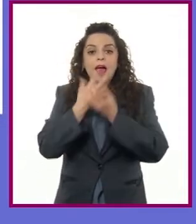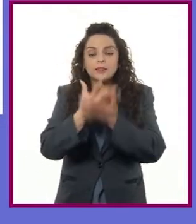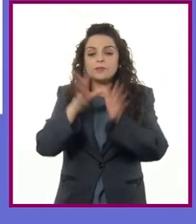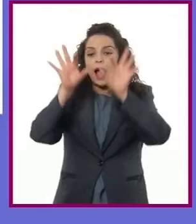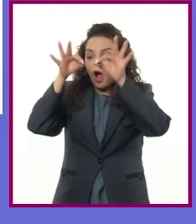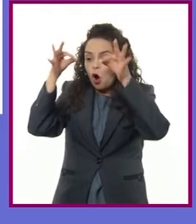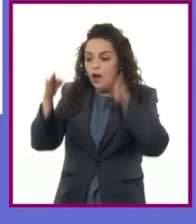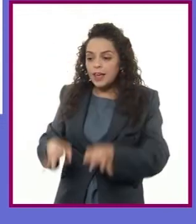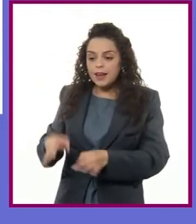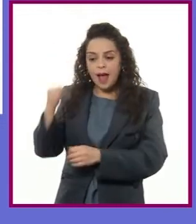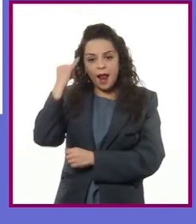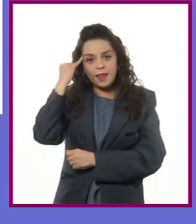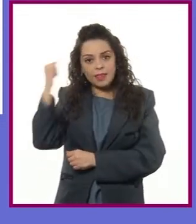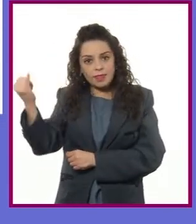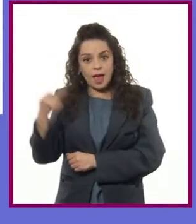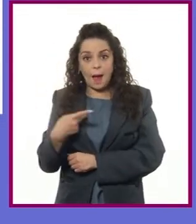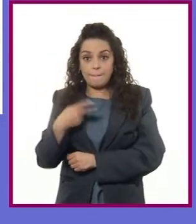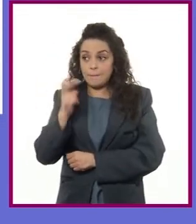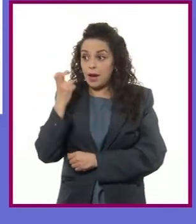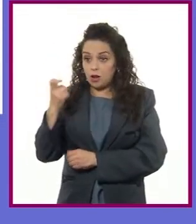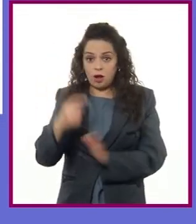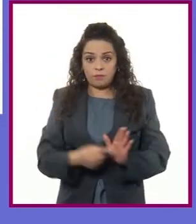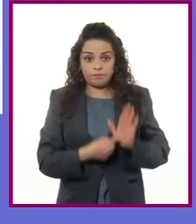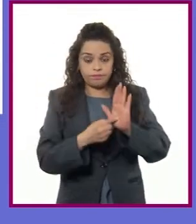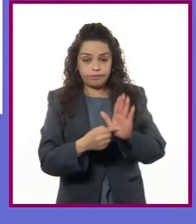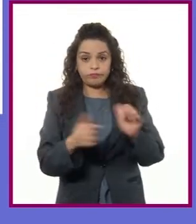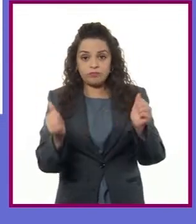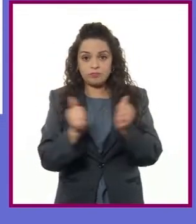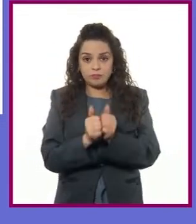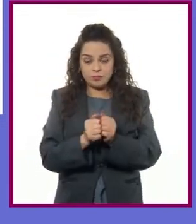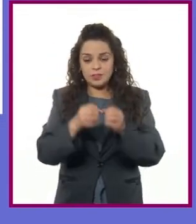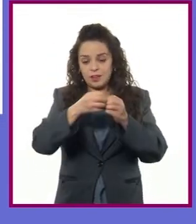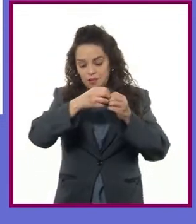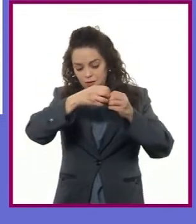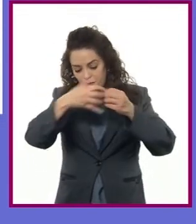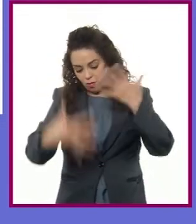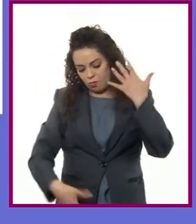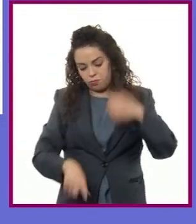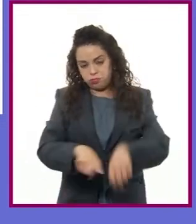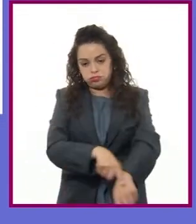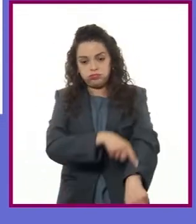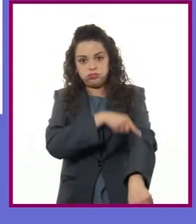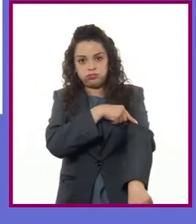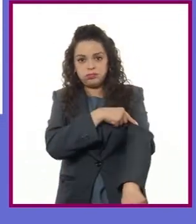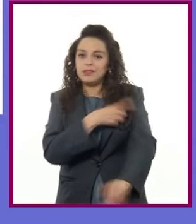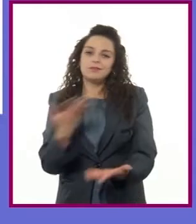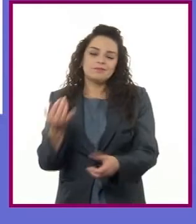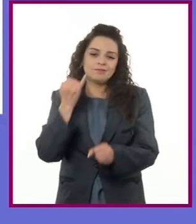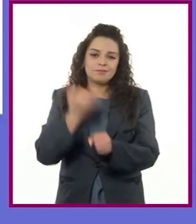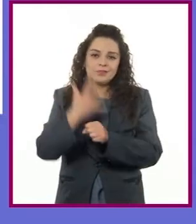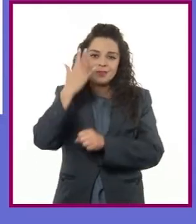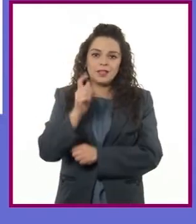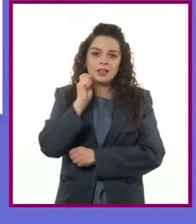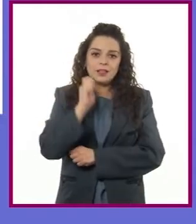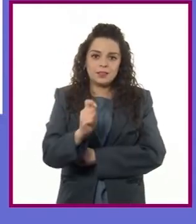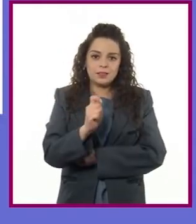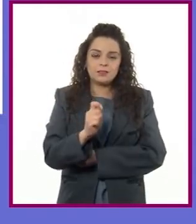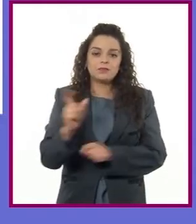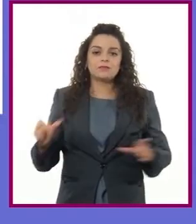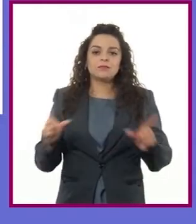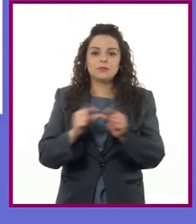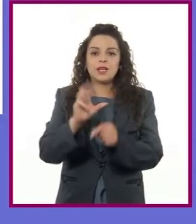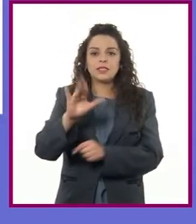original, pero esta se presenta en un fragmento muy largo, que haría impráctico el uso de la cita